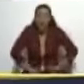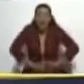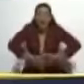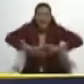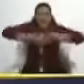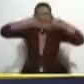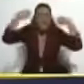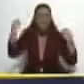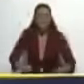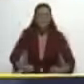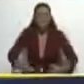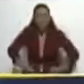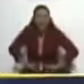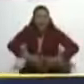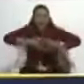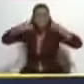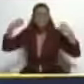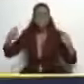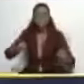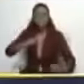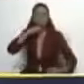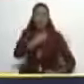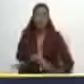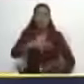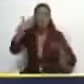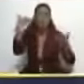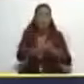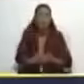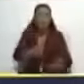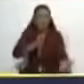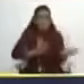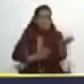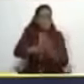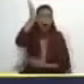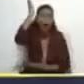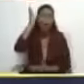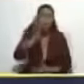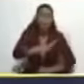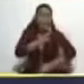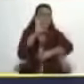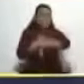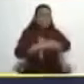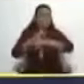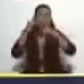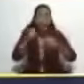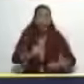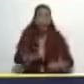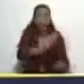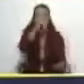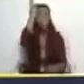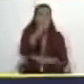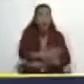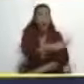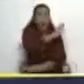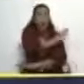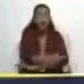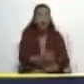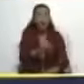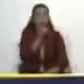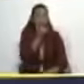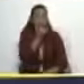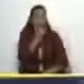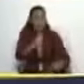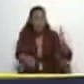e indignación, y yo lo que voy es pa'lante con mano de hierro. Y no se equivoquen,